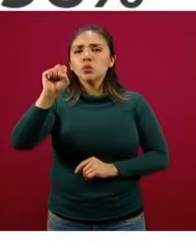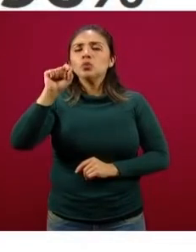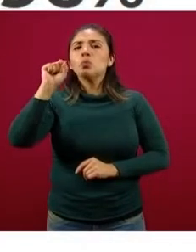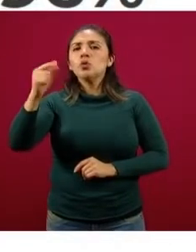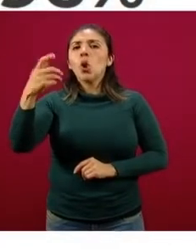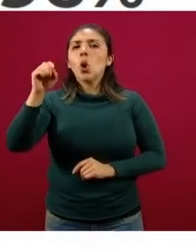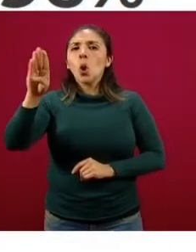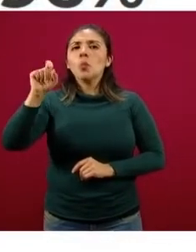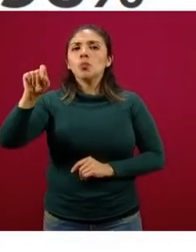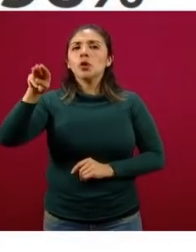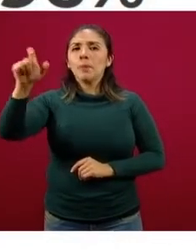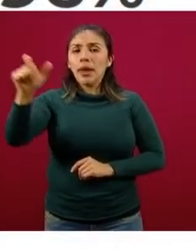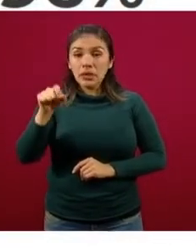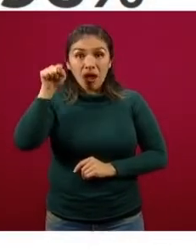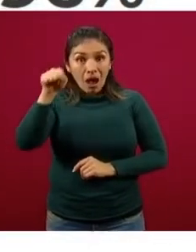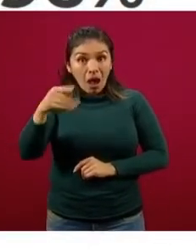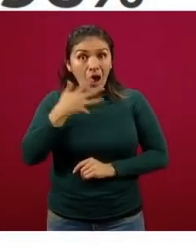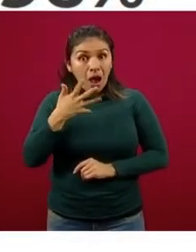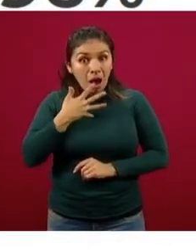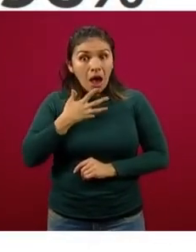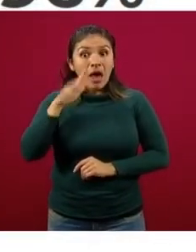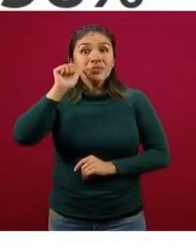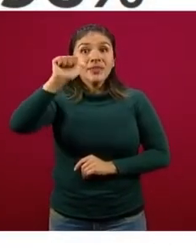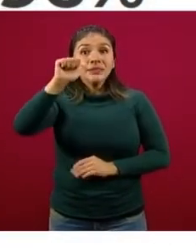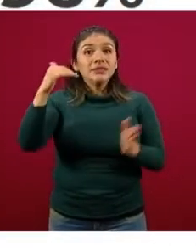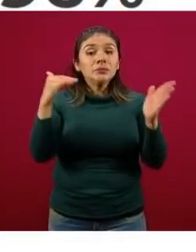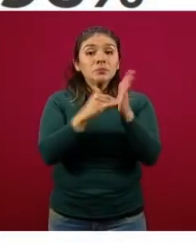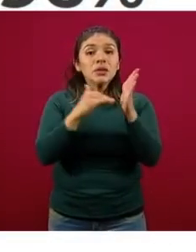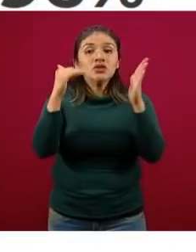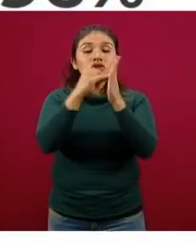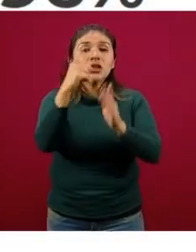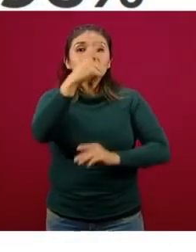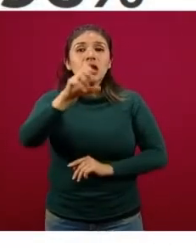www.coronavirus.gov.mx, que ha llegado a tener